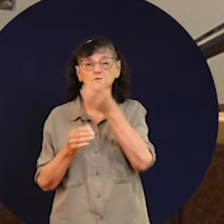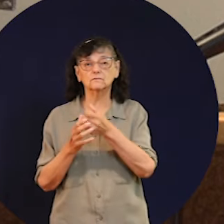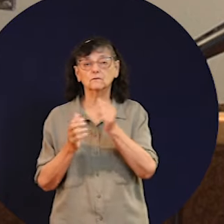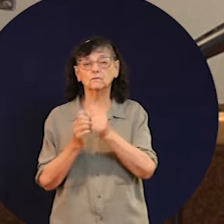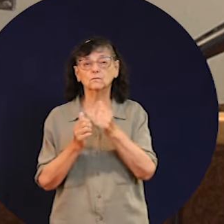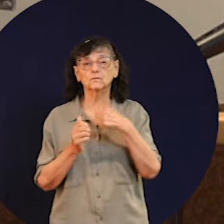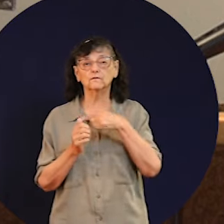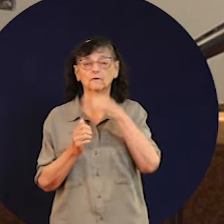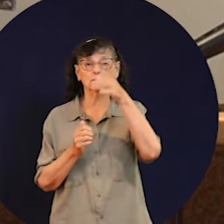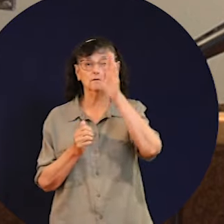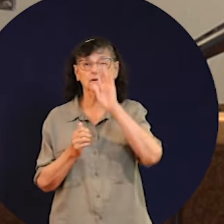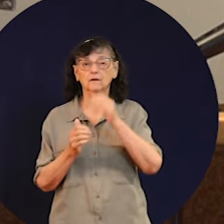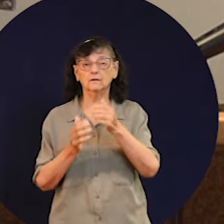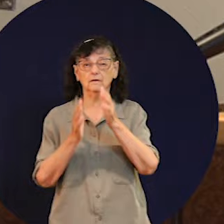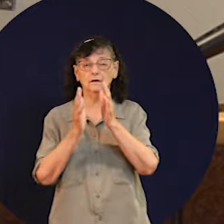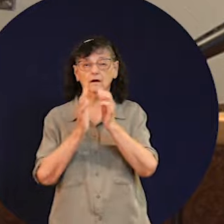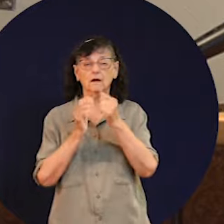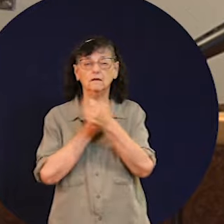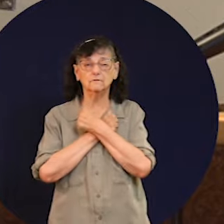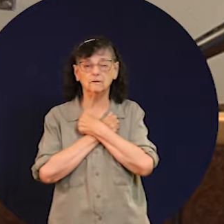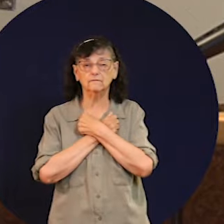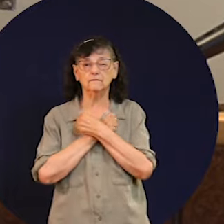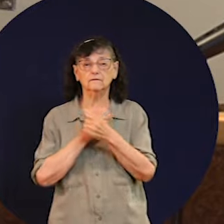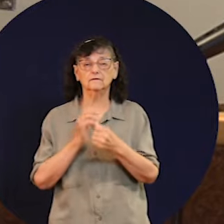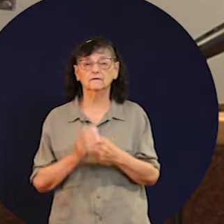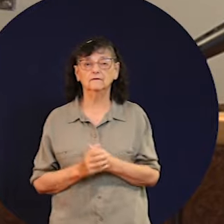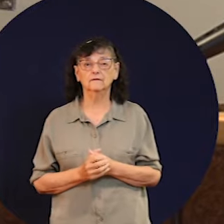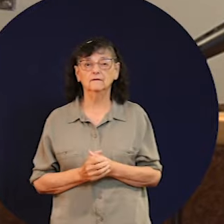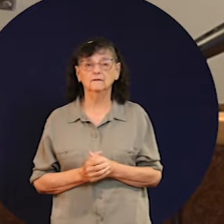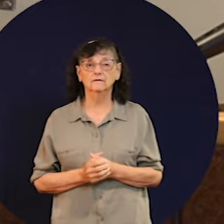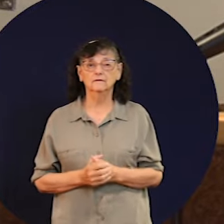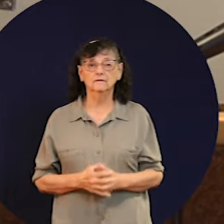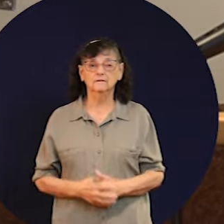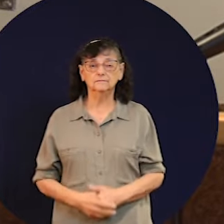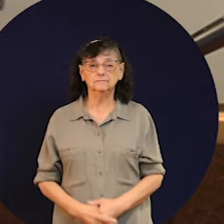con nuestro Dios amoroso.